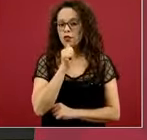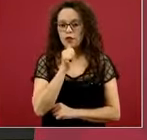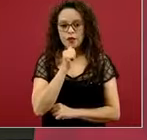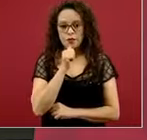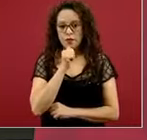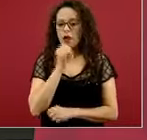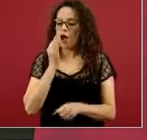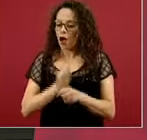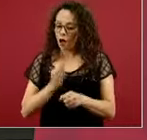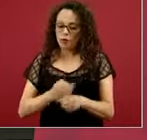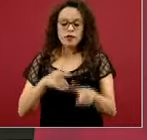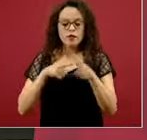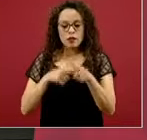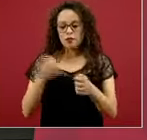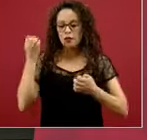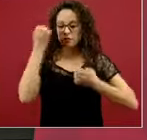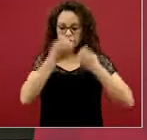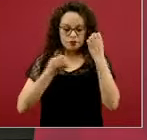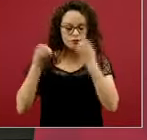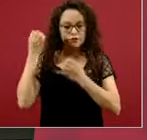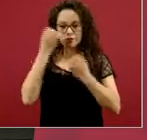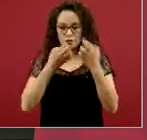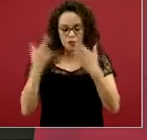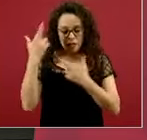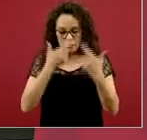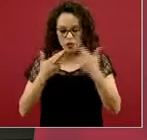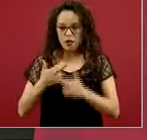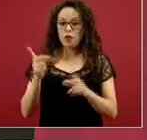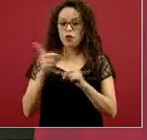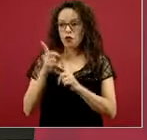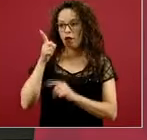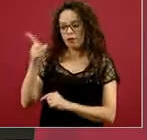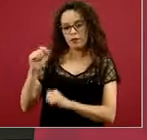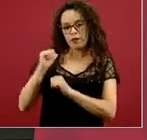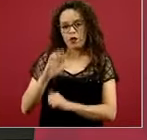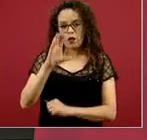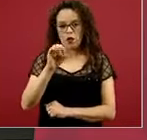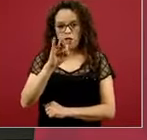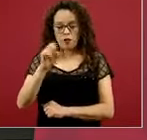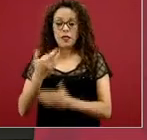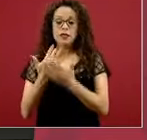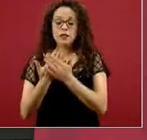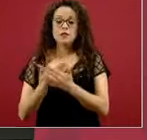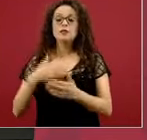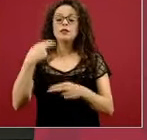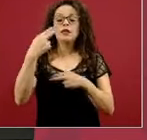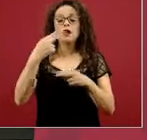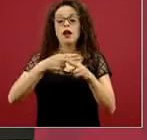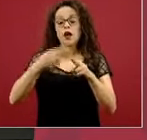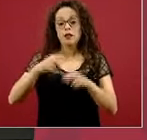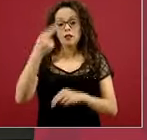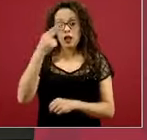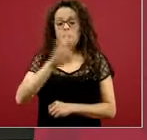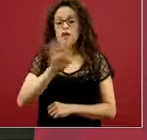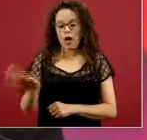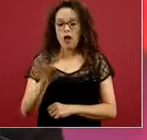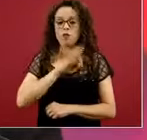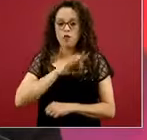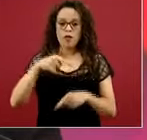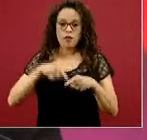se está evaluando en COFEPRIS y se espera que en noviembre se empiece a distribuir en el sector